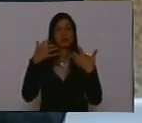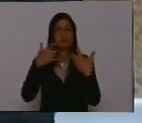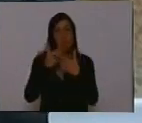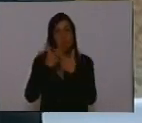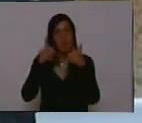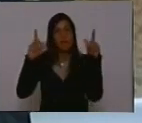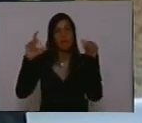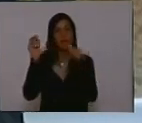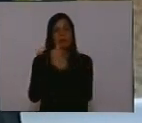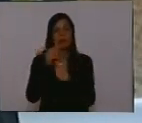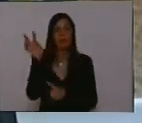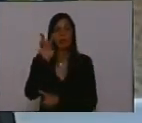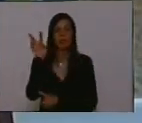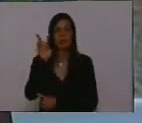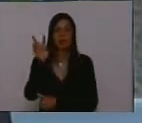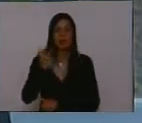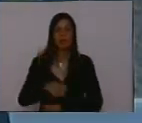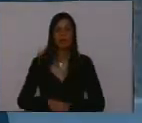libertad.